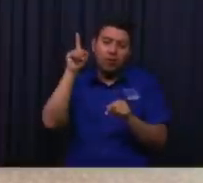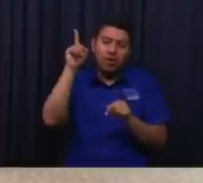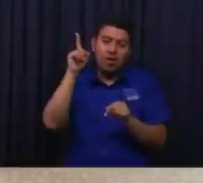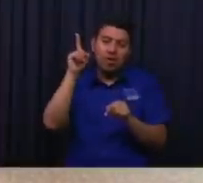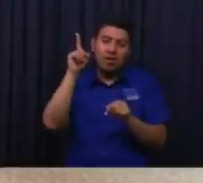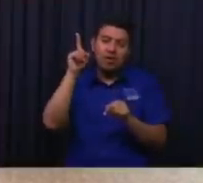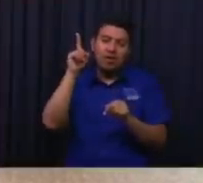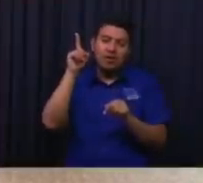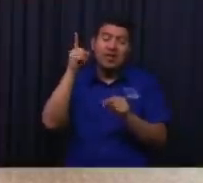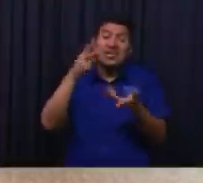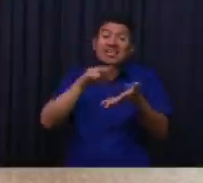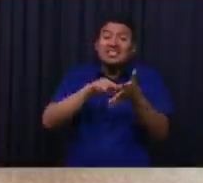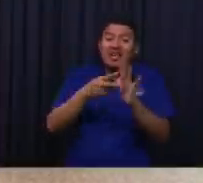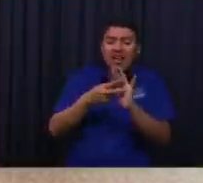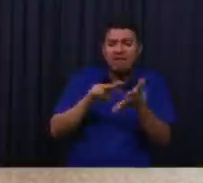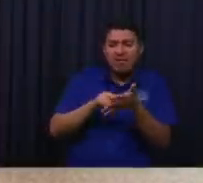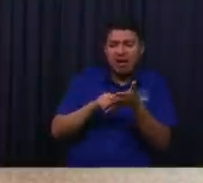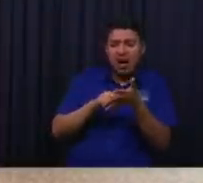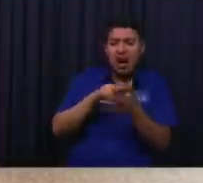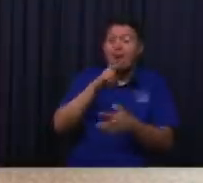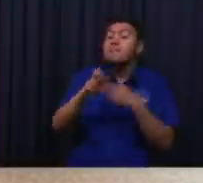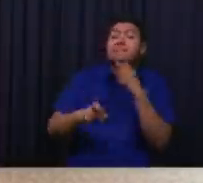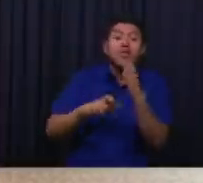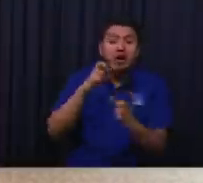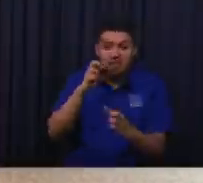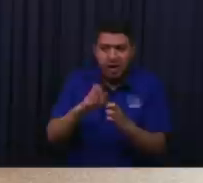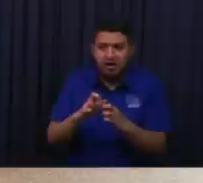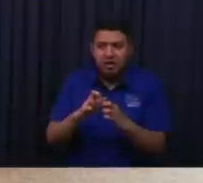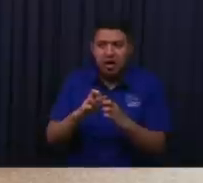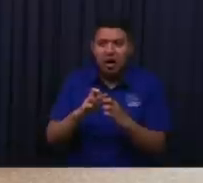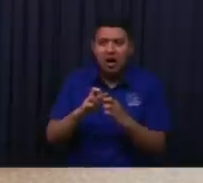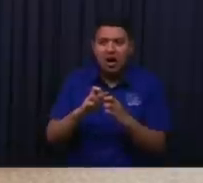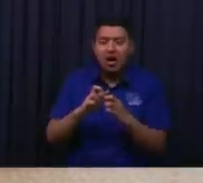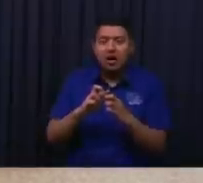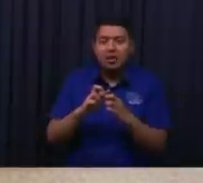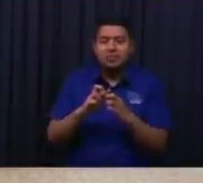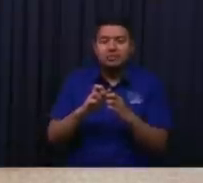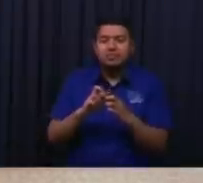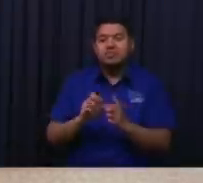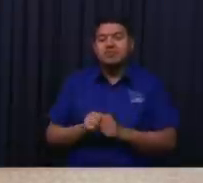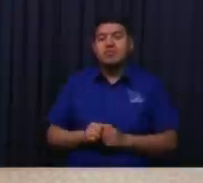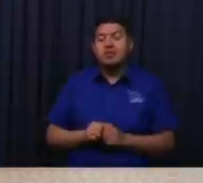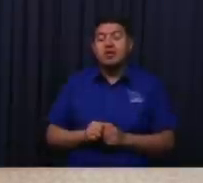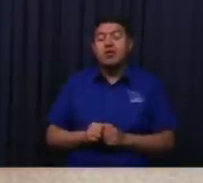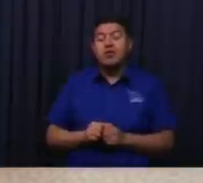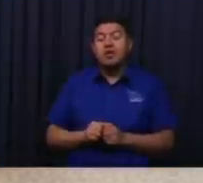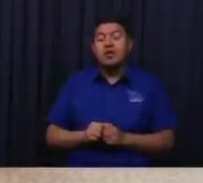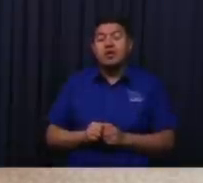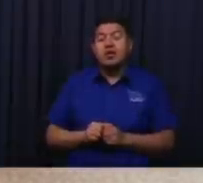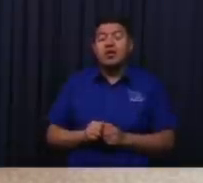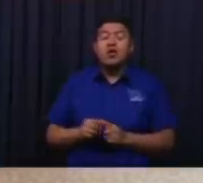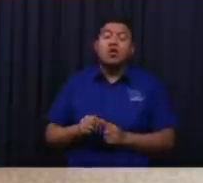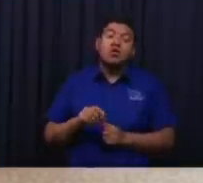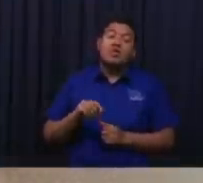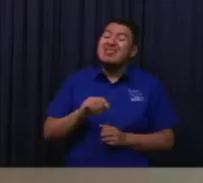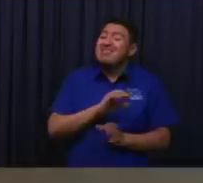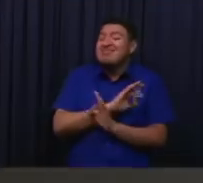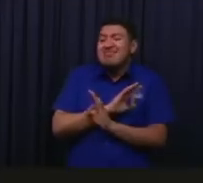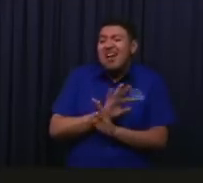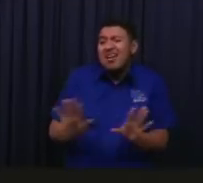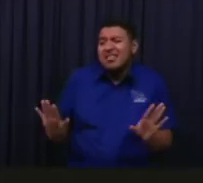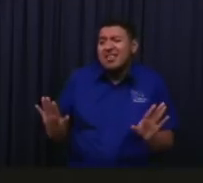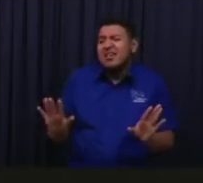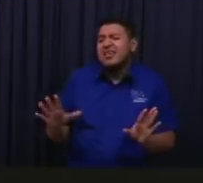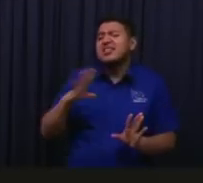aquí hemos alcanzado la perfección. Perdóneme que yo lo juzgue a usted. y usted también me juzgue a mí, ¿verdad?